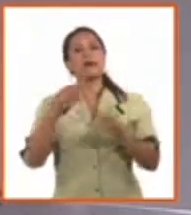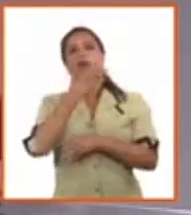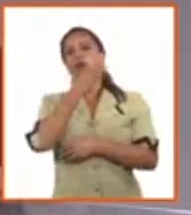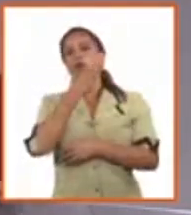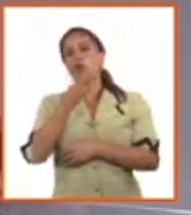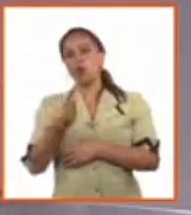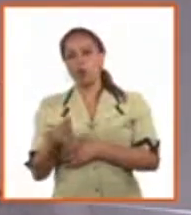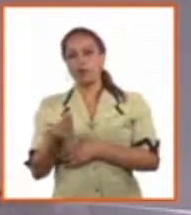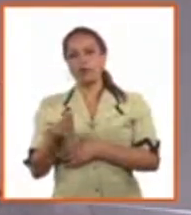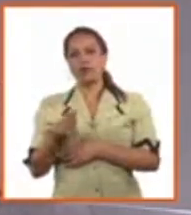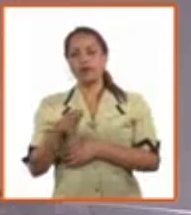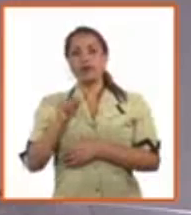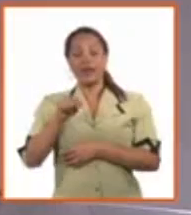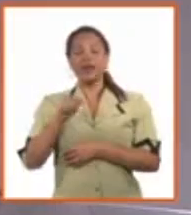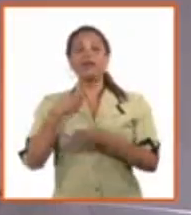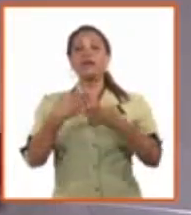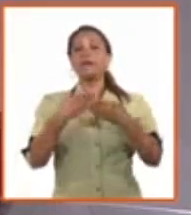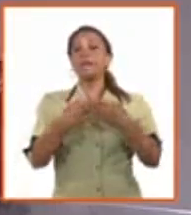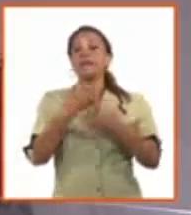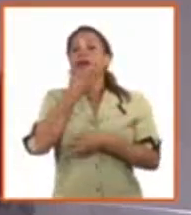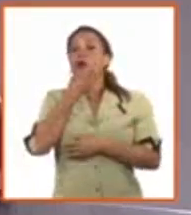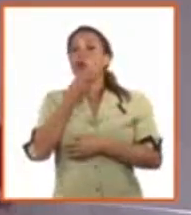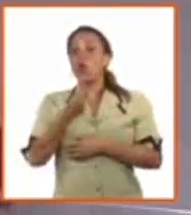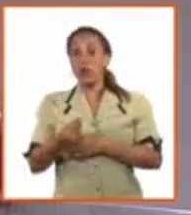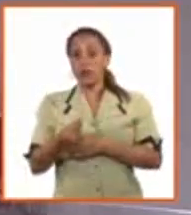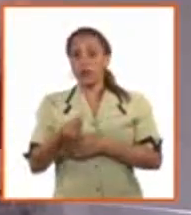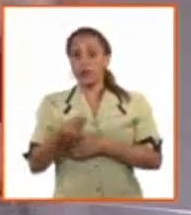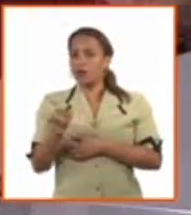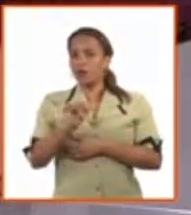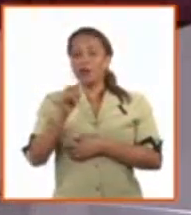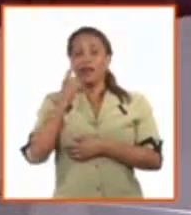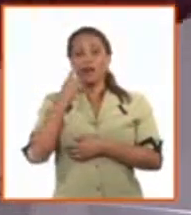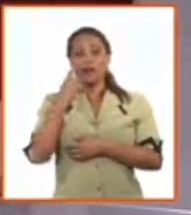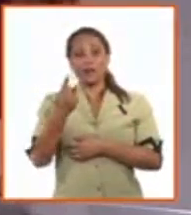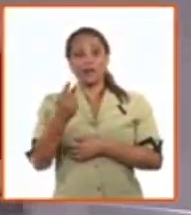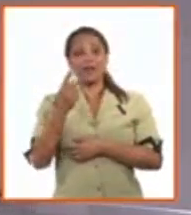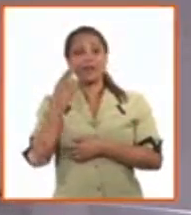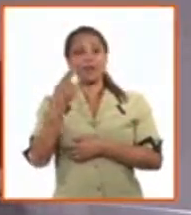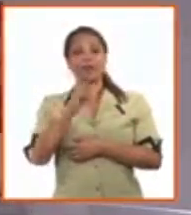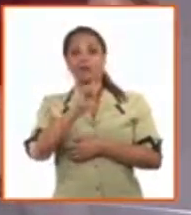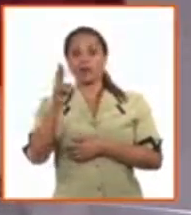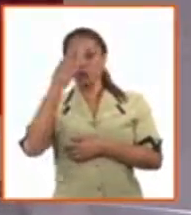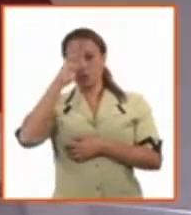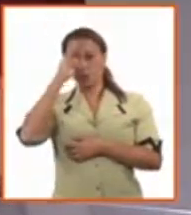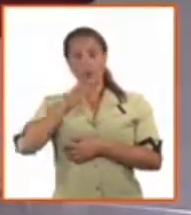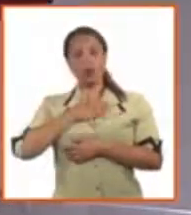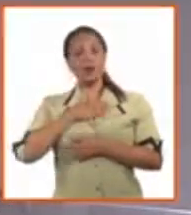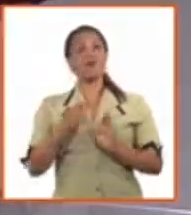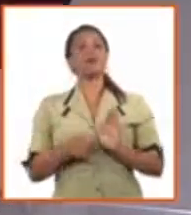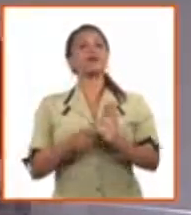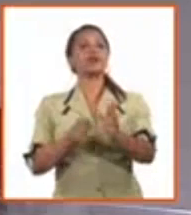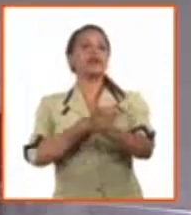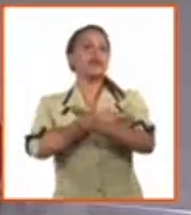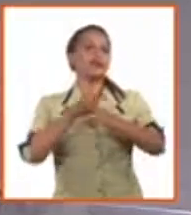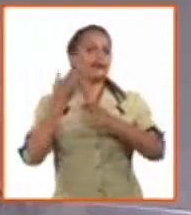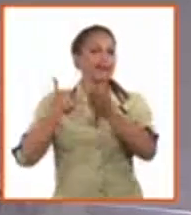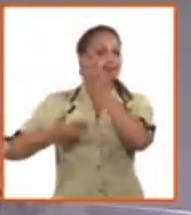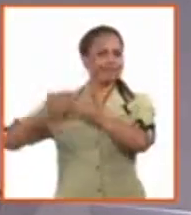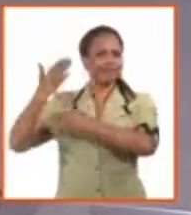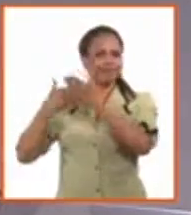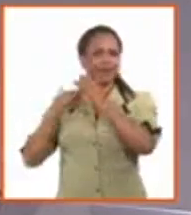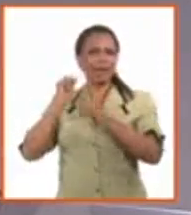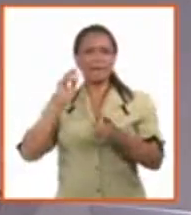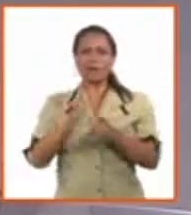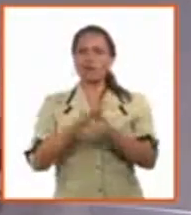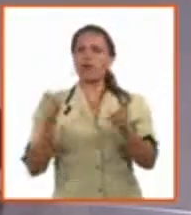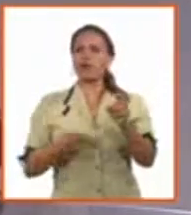jóvenes que hoy están en nuestra porque esta es una industria de jóvenes como mismo lo es la revolución cubana y lo ha demostrado la historia desde